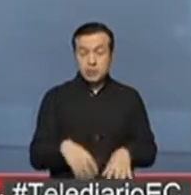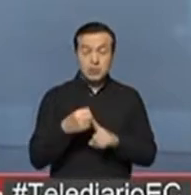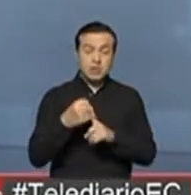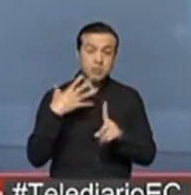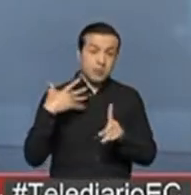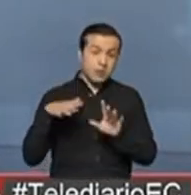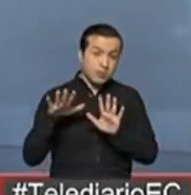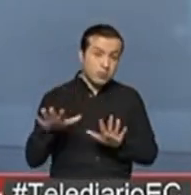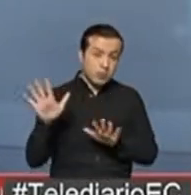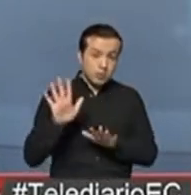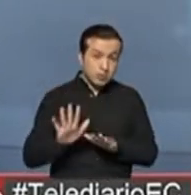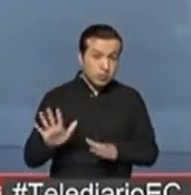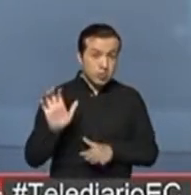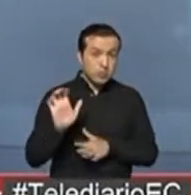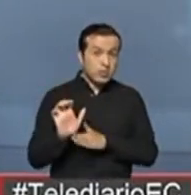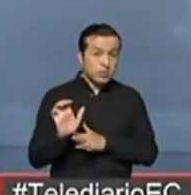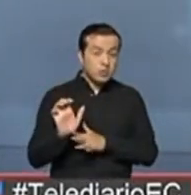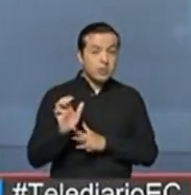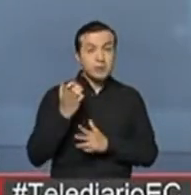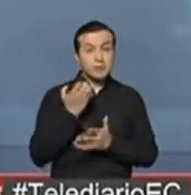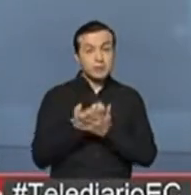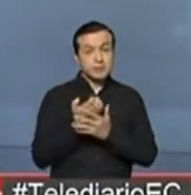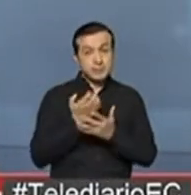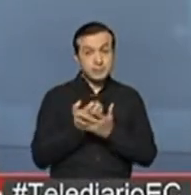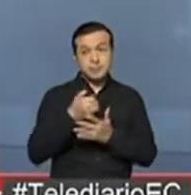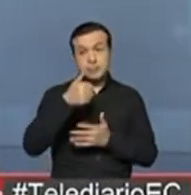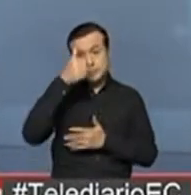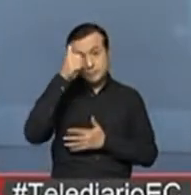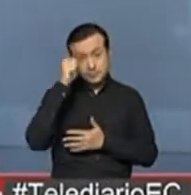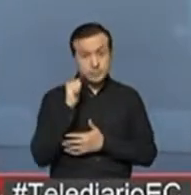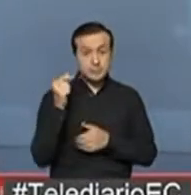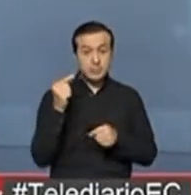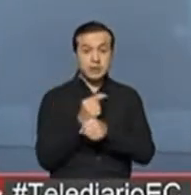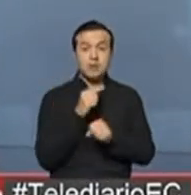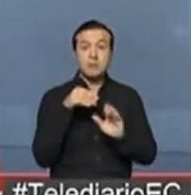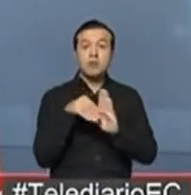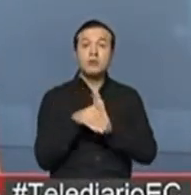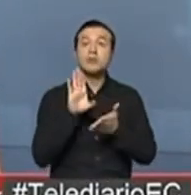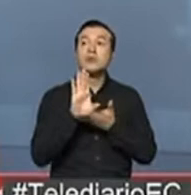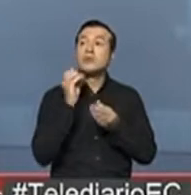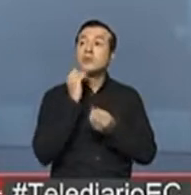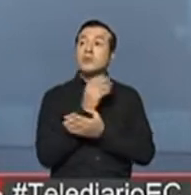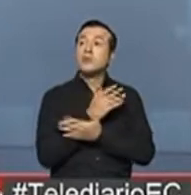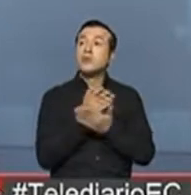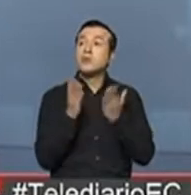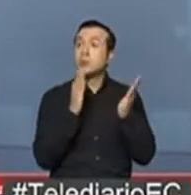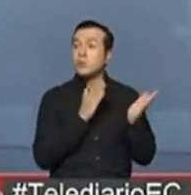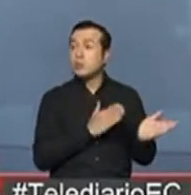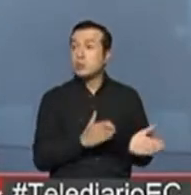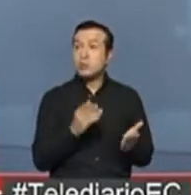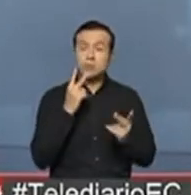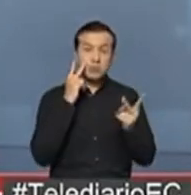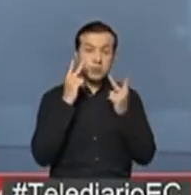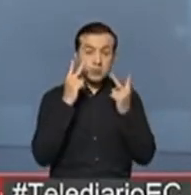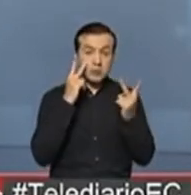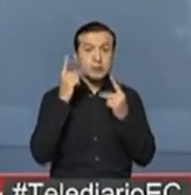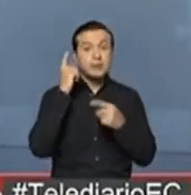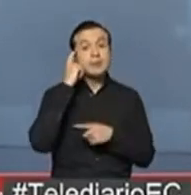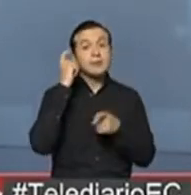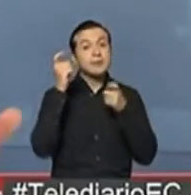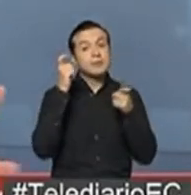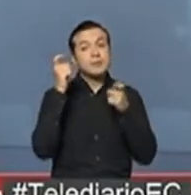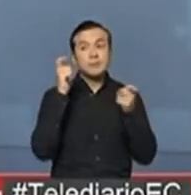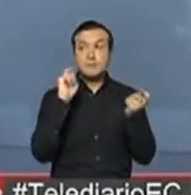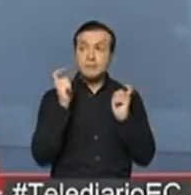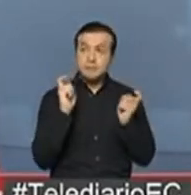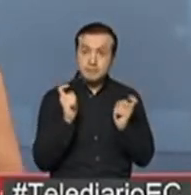del paro en nacional en la economía ayer la gerente del banco central nos decía que pues las proyecciones tendrían que ajustarse un